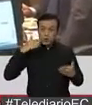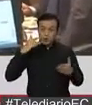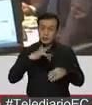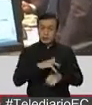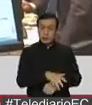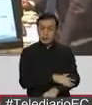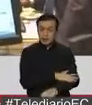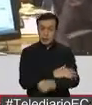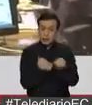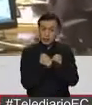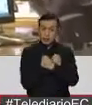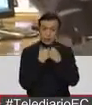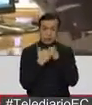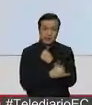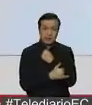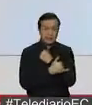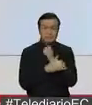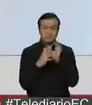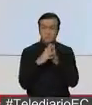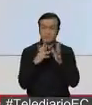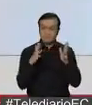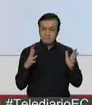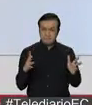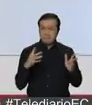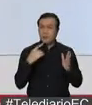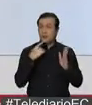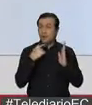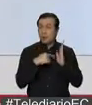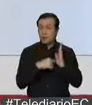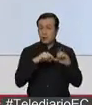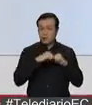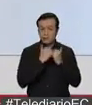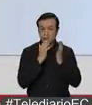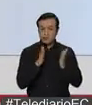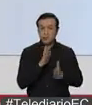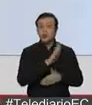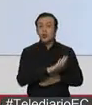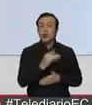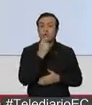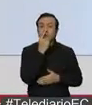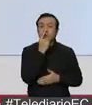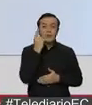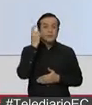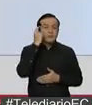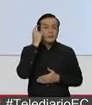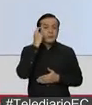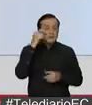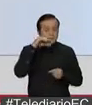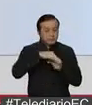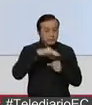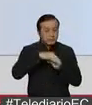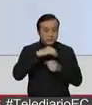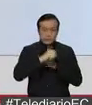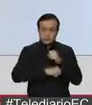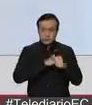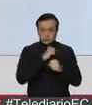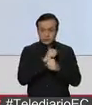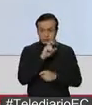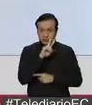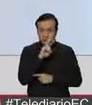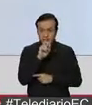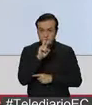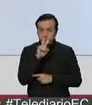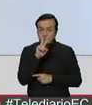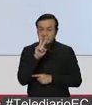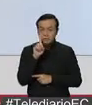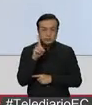conciencia cívica y de apoyo nacional. Pero si es que el interés de los legisladores únicamente es pensar en las elecciones del 2021, es